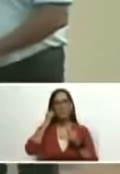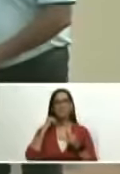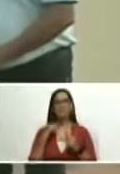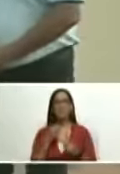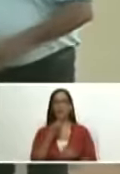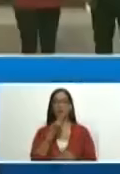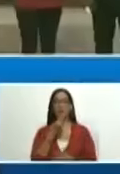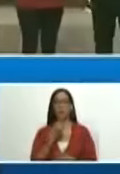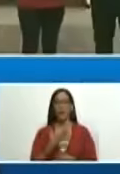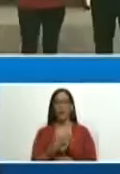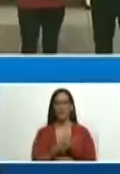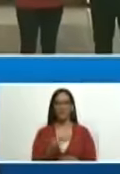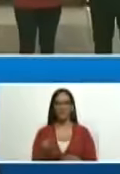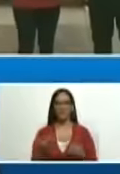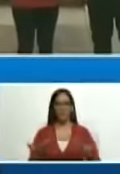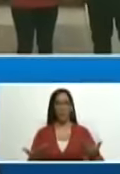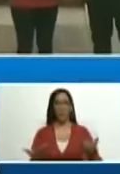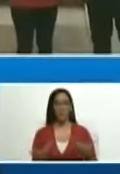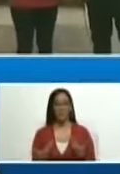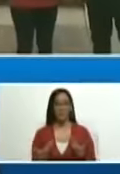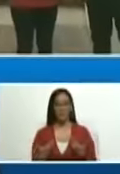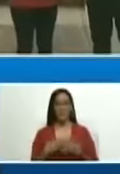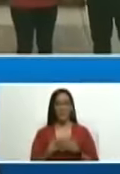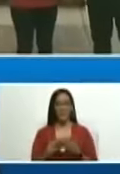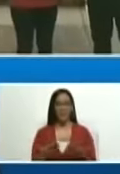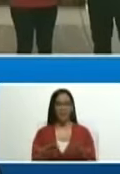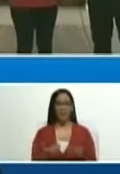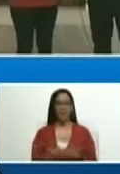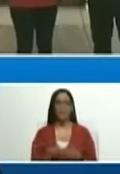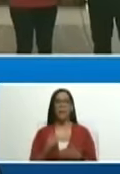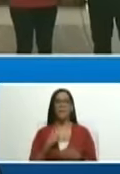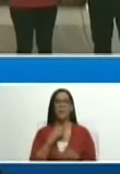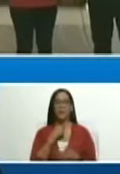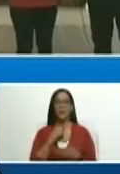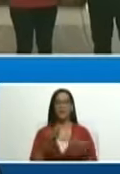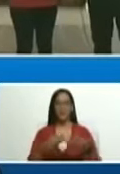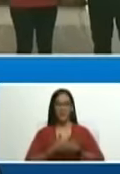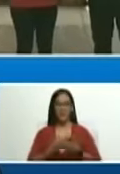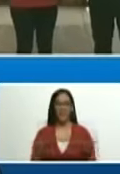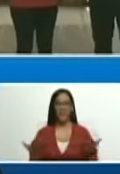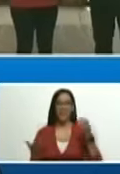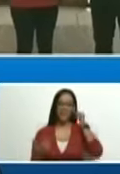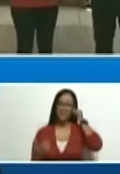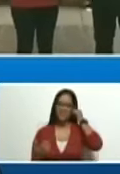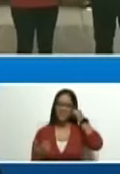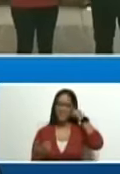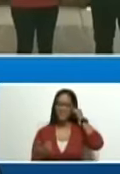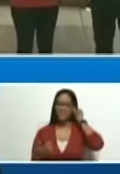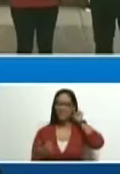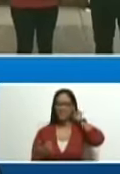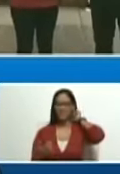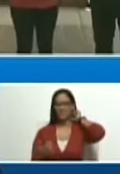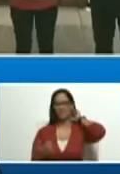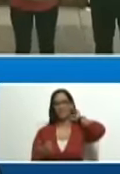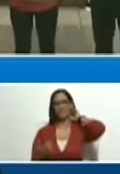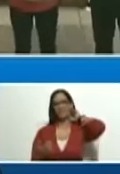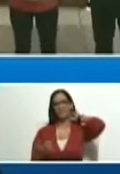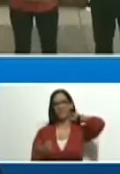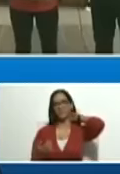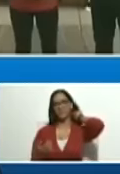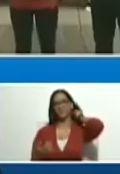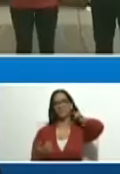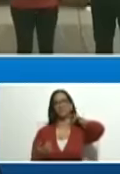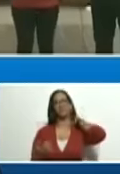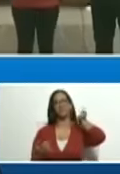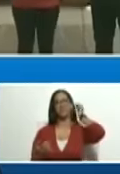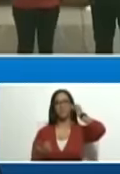Bueno, correcto, que me llegue el regalo. A mí me gustan los regalos. Ah, Cruz Lairé, Ali,